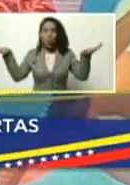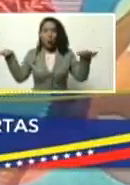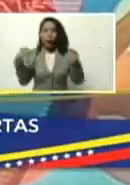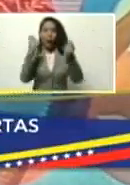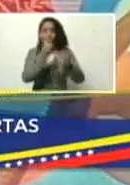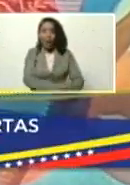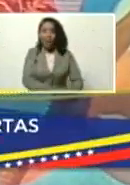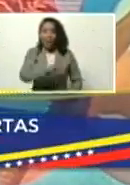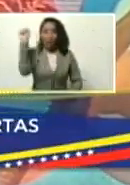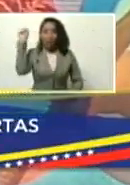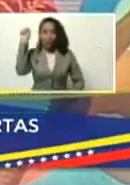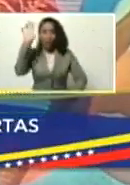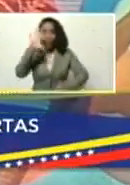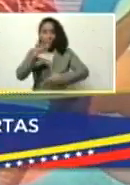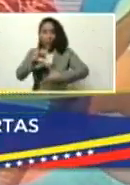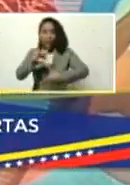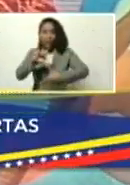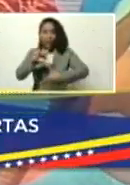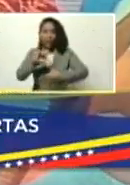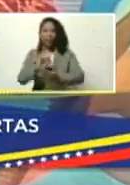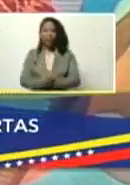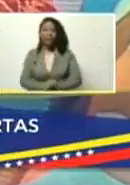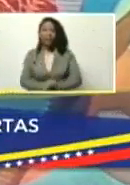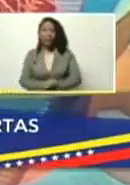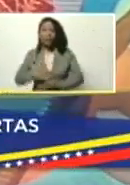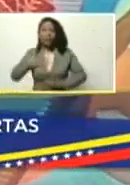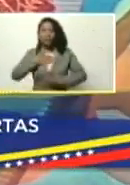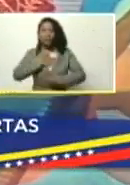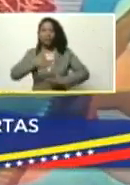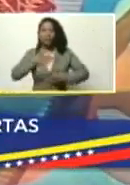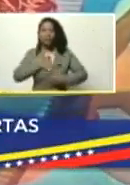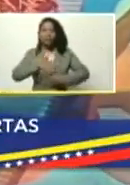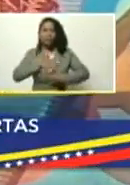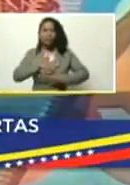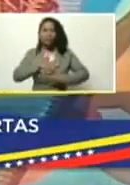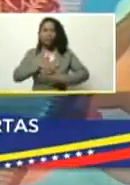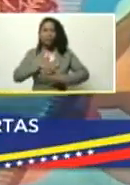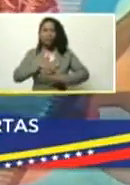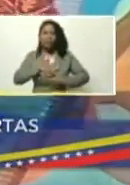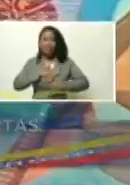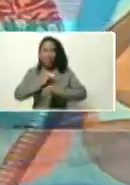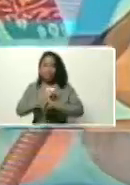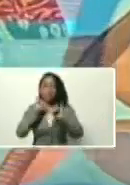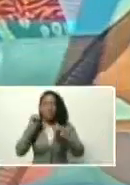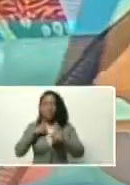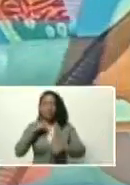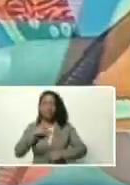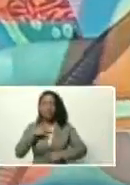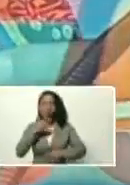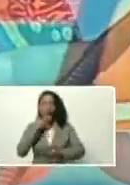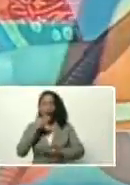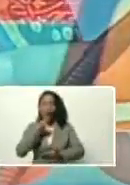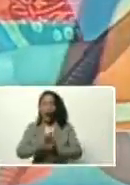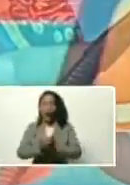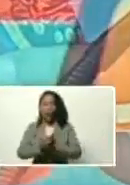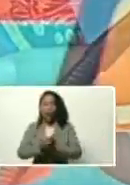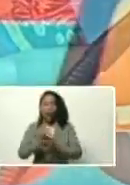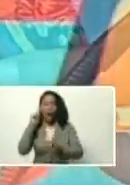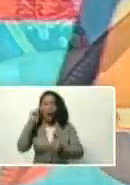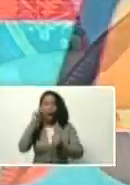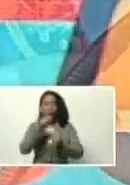de América del Sur, el gozo colmó mis sentimientos. Carta de Bolívar a San